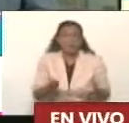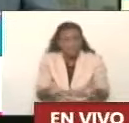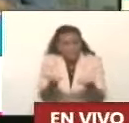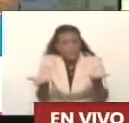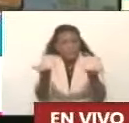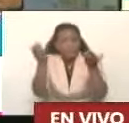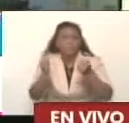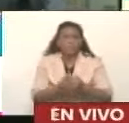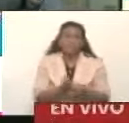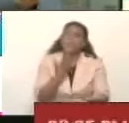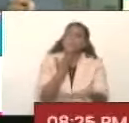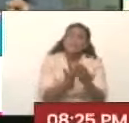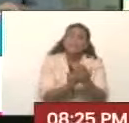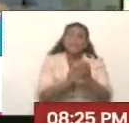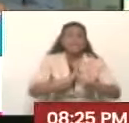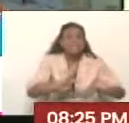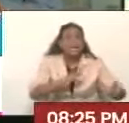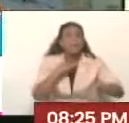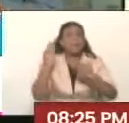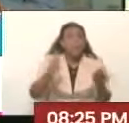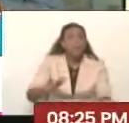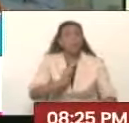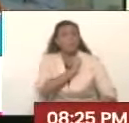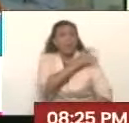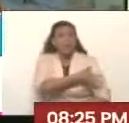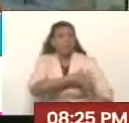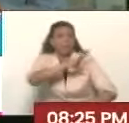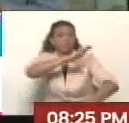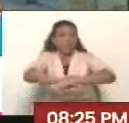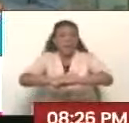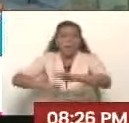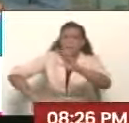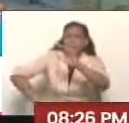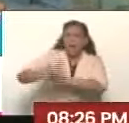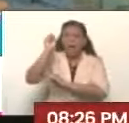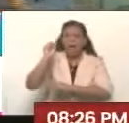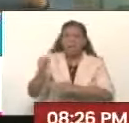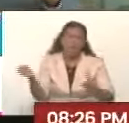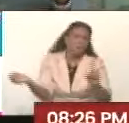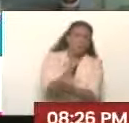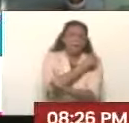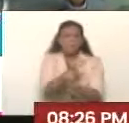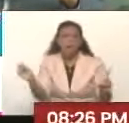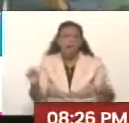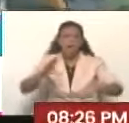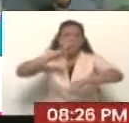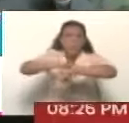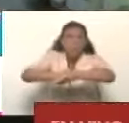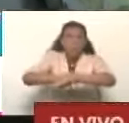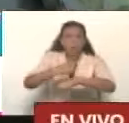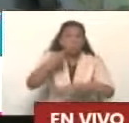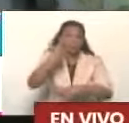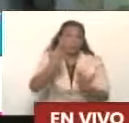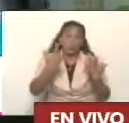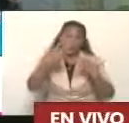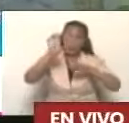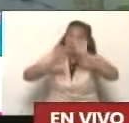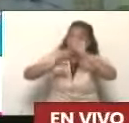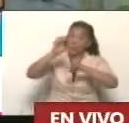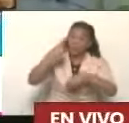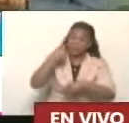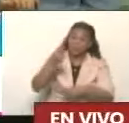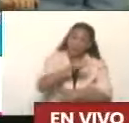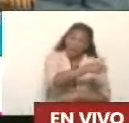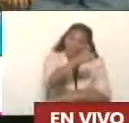Para pedir el cese del genocidio y se la llevan a patadas, a golpes detenidos. Que cada quien saque sus conclusiones.